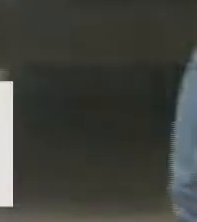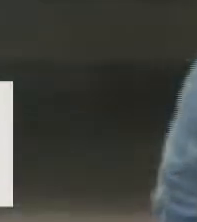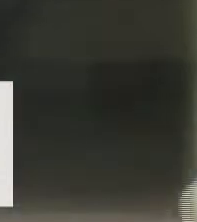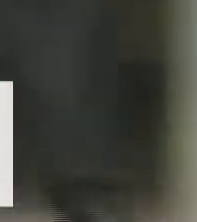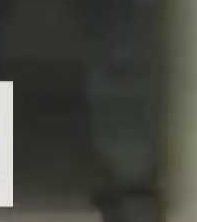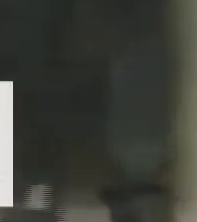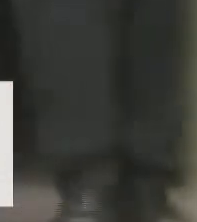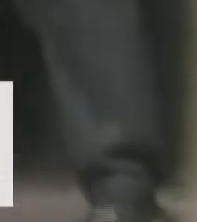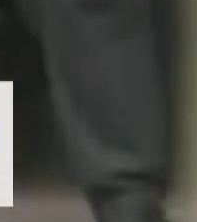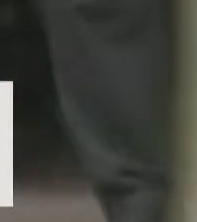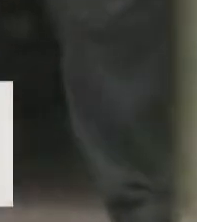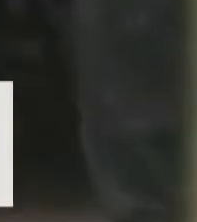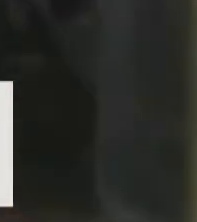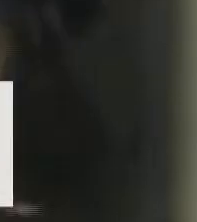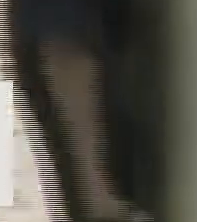residencia en La Molina.